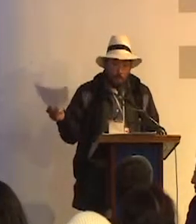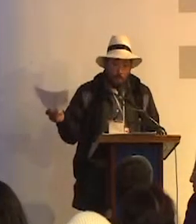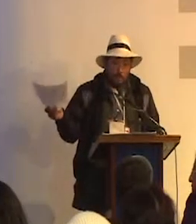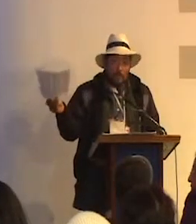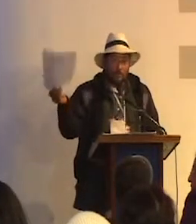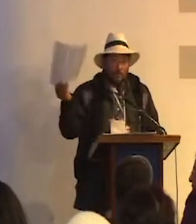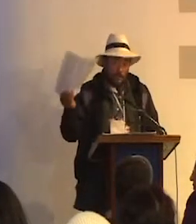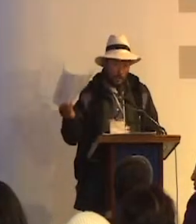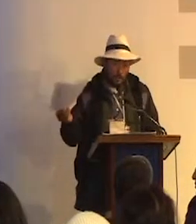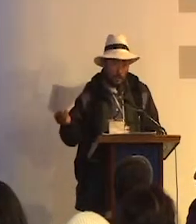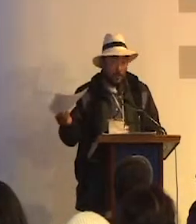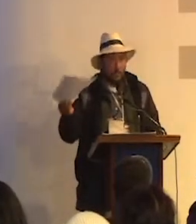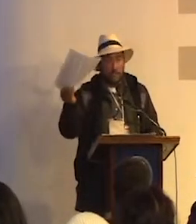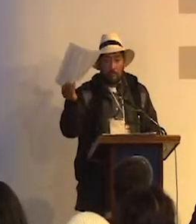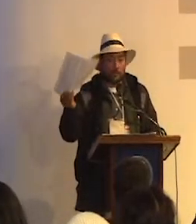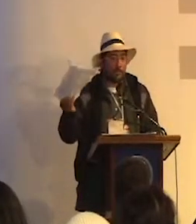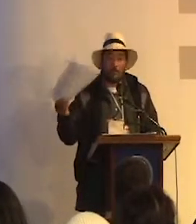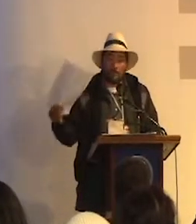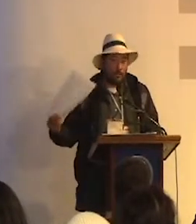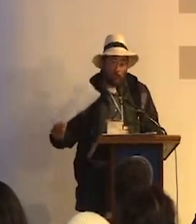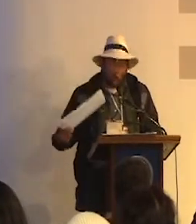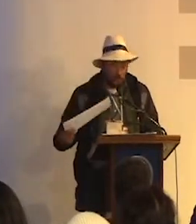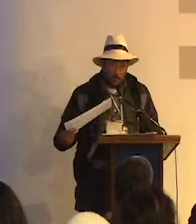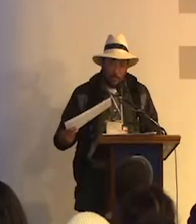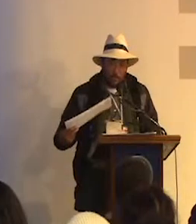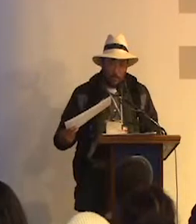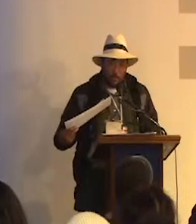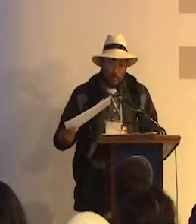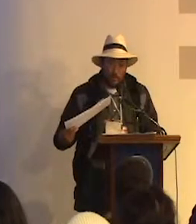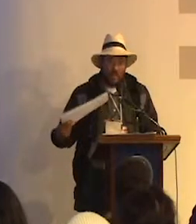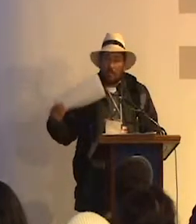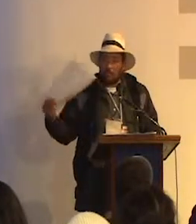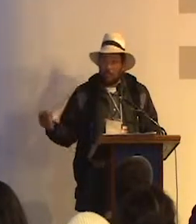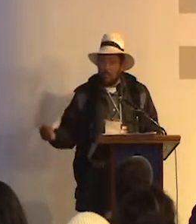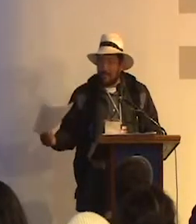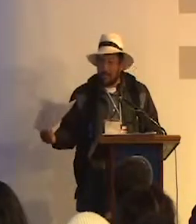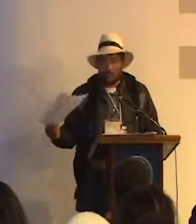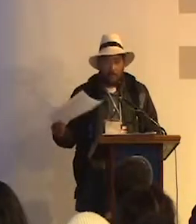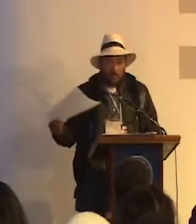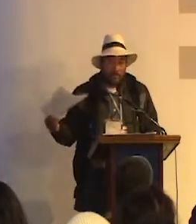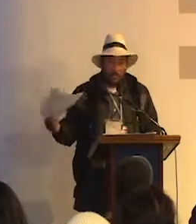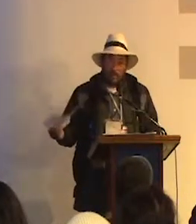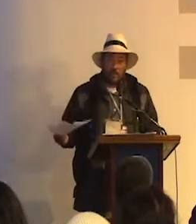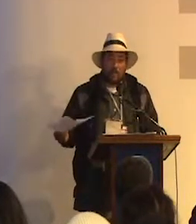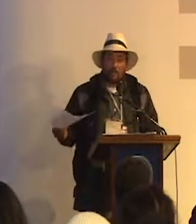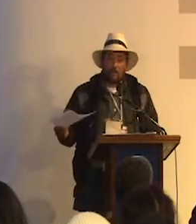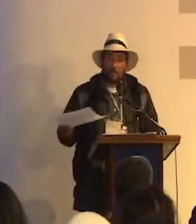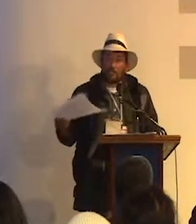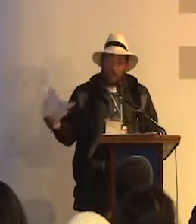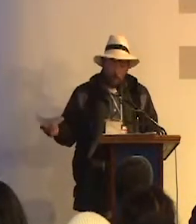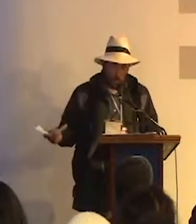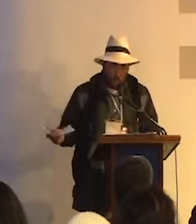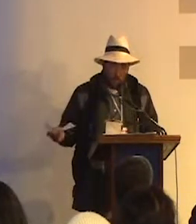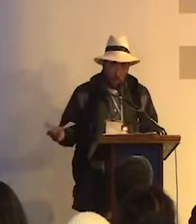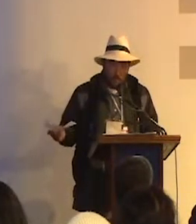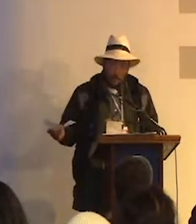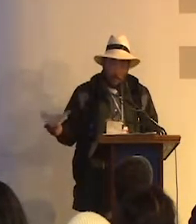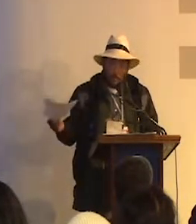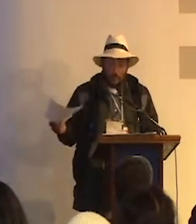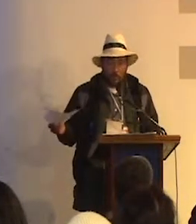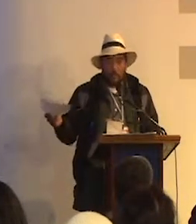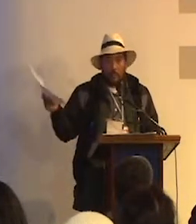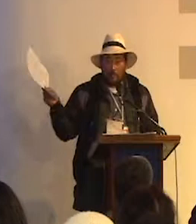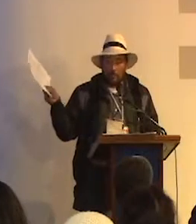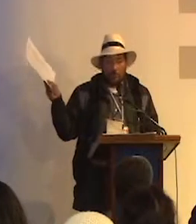esas personas que tomaron esos apartamentos en Soacha, en Bosa, esas personas no son de nosotros. Hay desmovilizados, hay un poco de porquerías, hay que son hasta